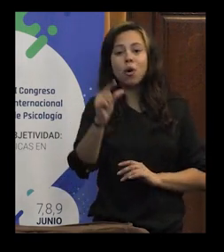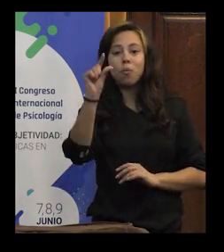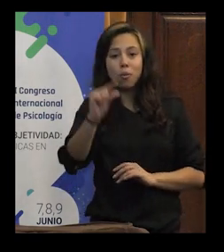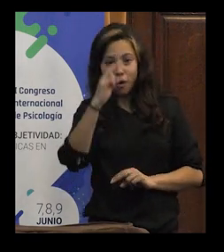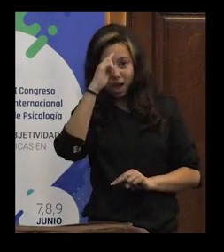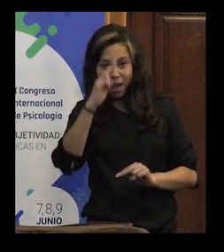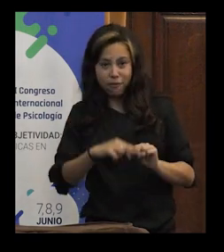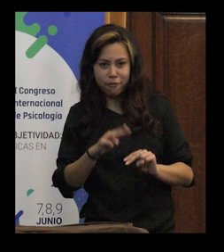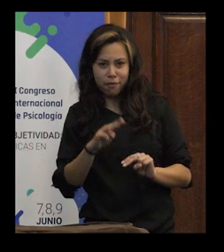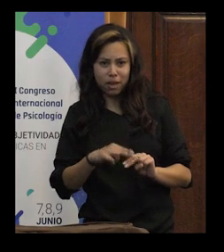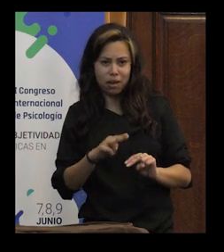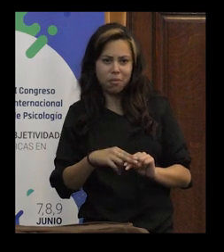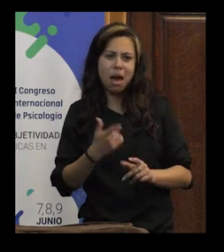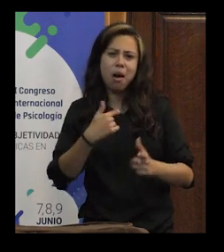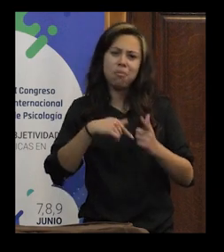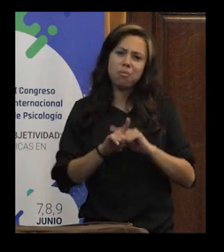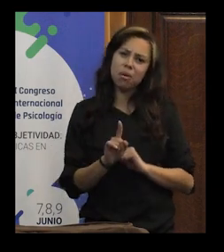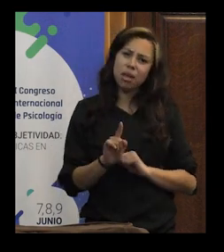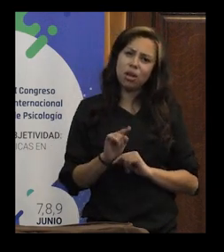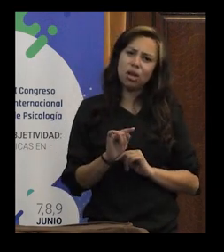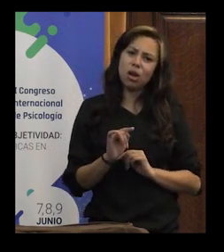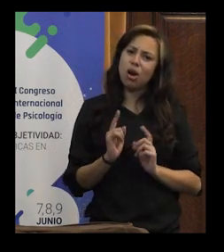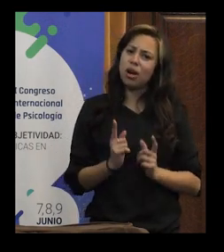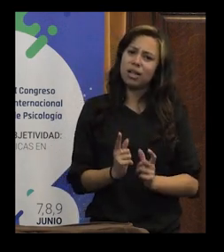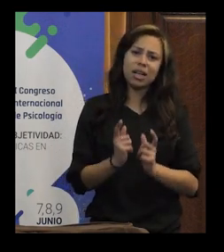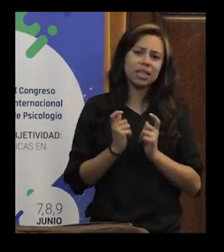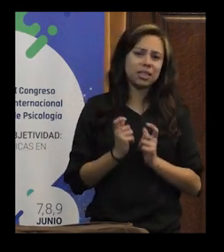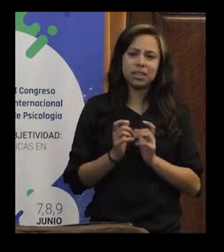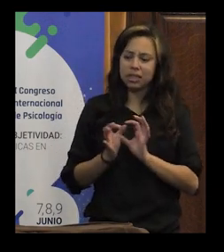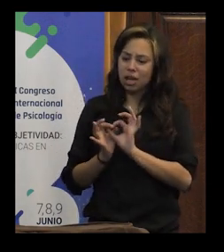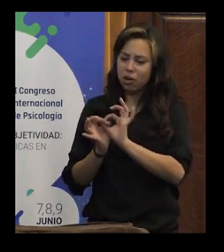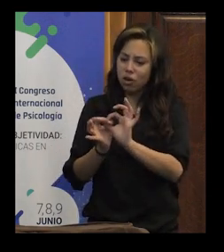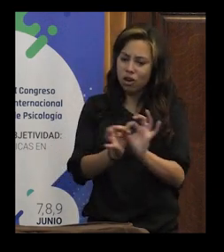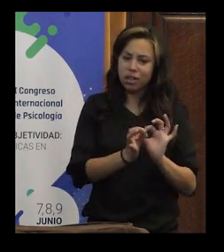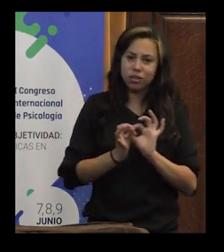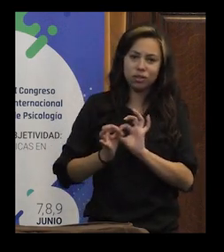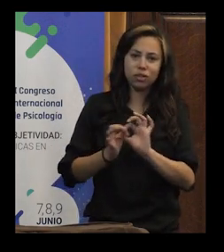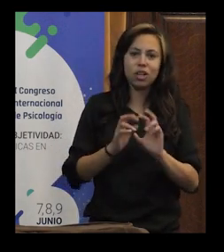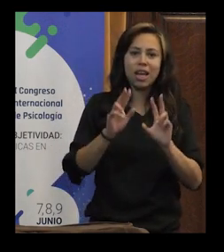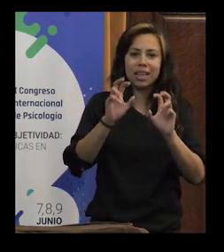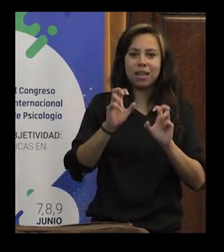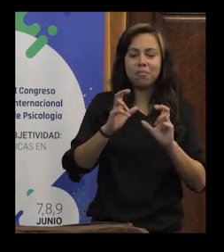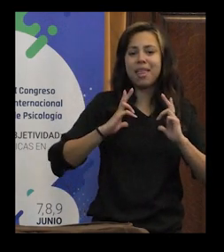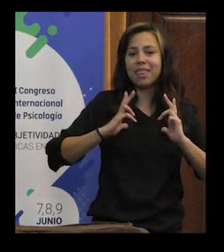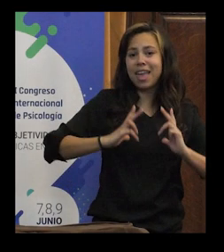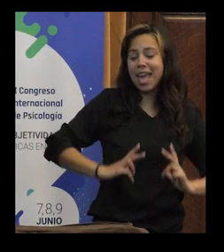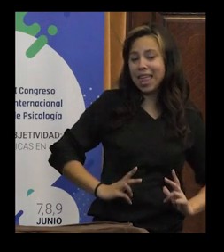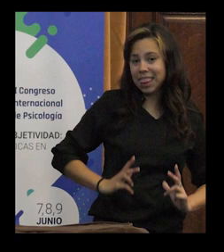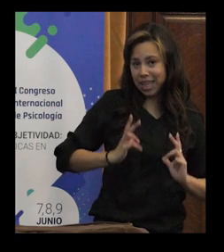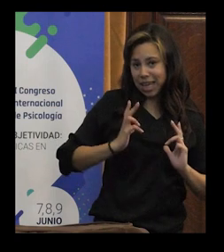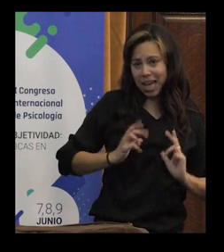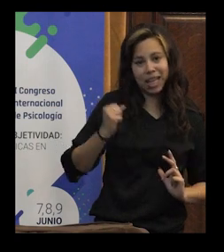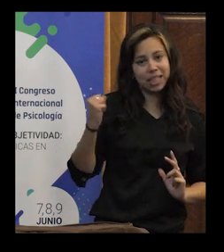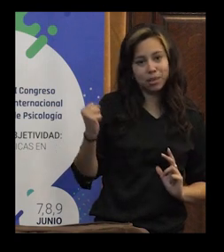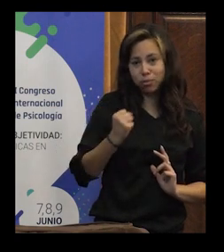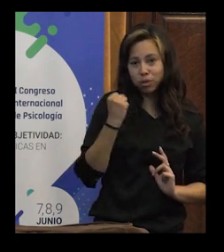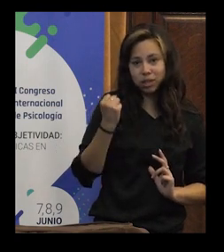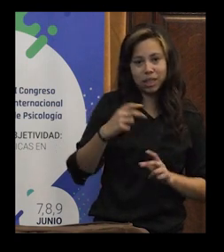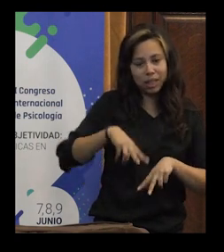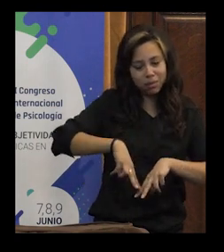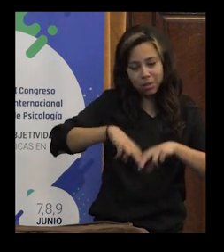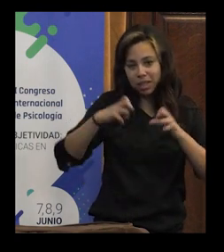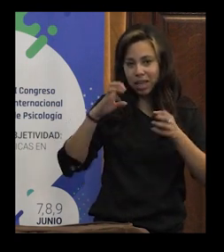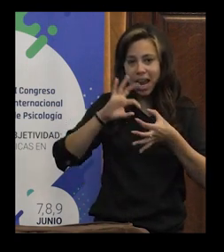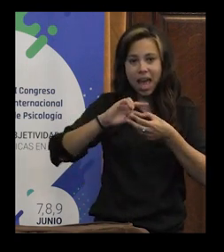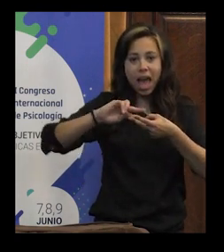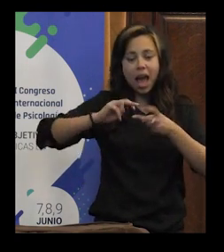subproducto cuestiones éticas sobre los usos de la información genética, así como el